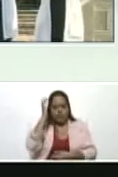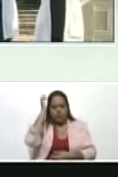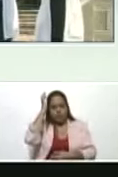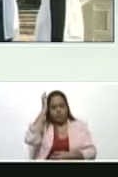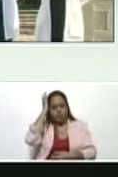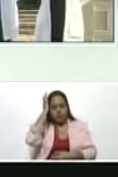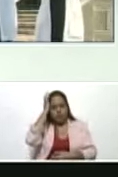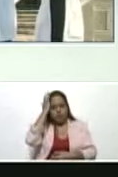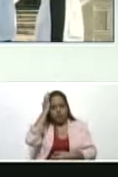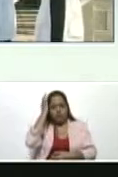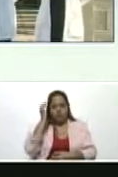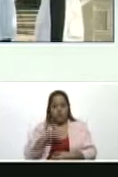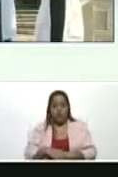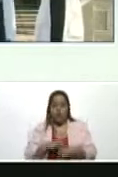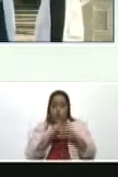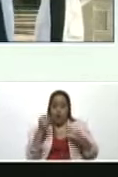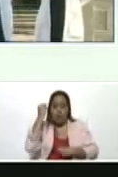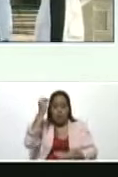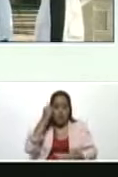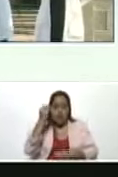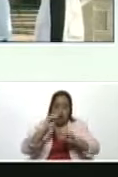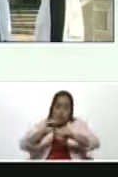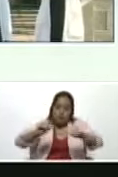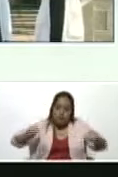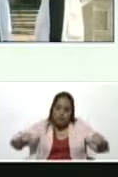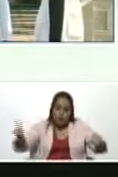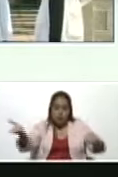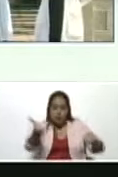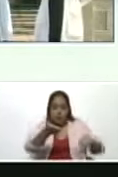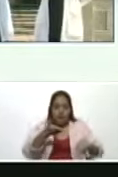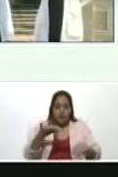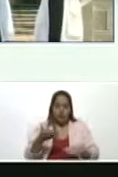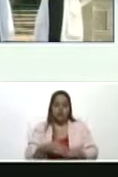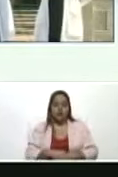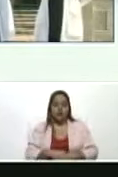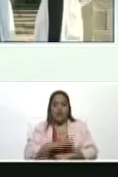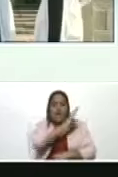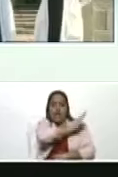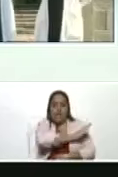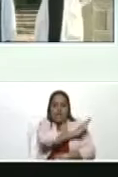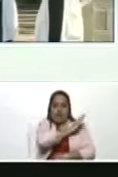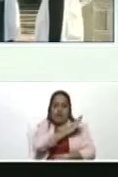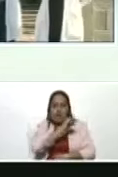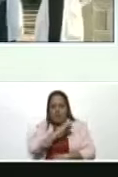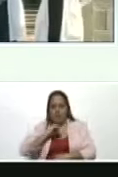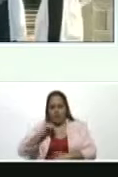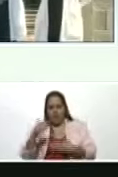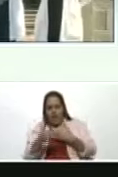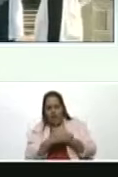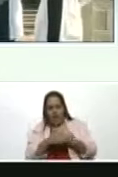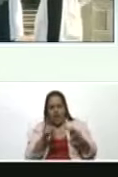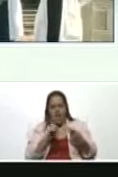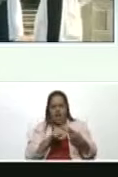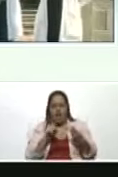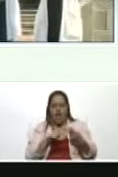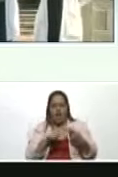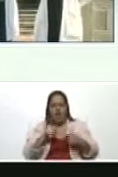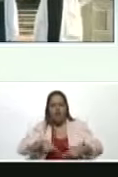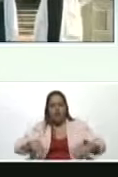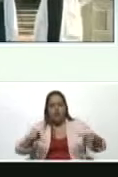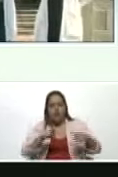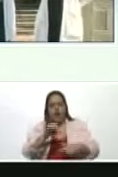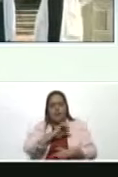Todo eso lo estamos pensando. Para convocarlos a ustedes, clínicas privadas, consultorios privados,